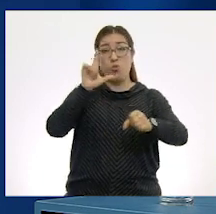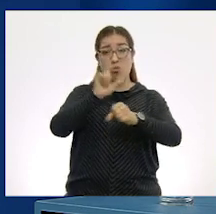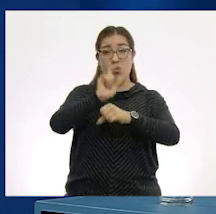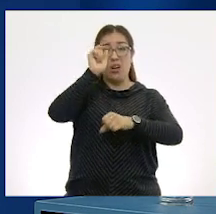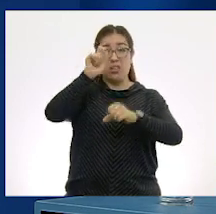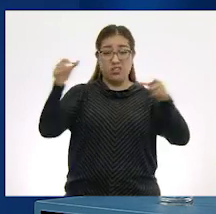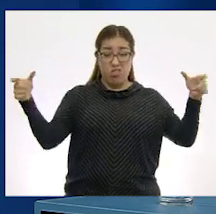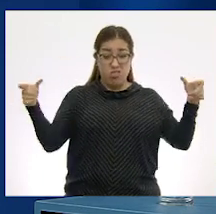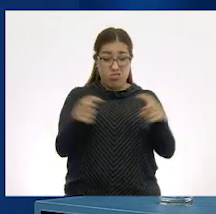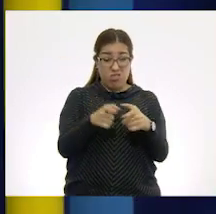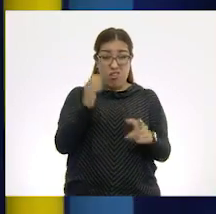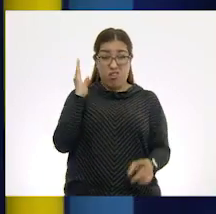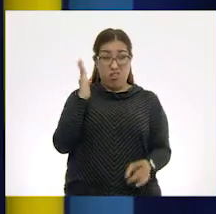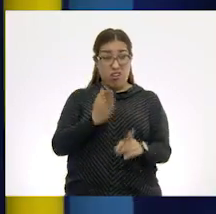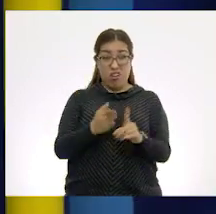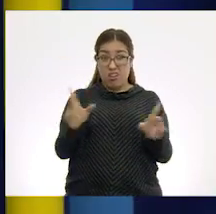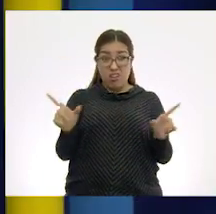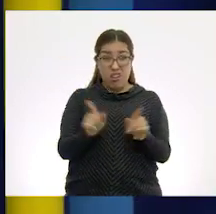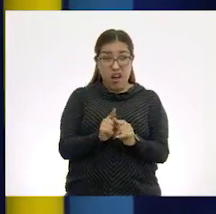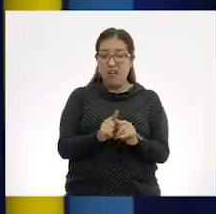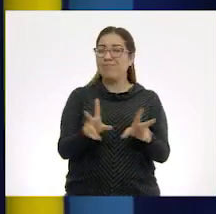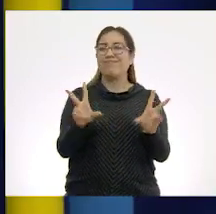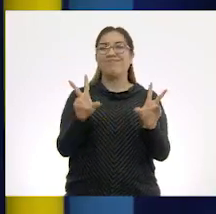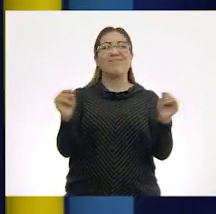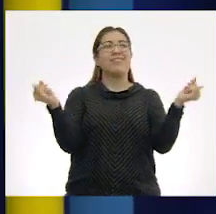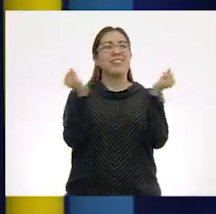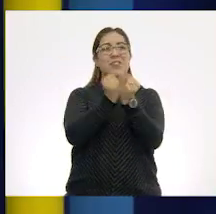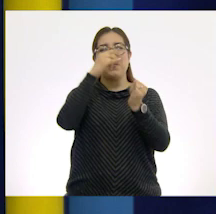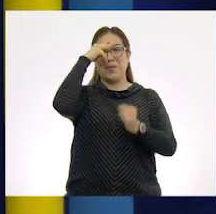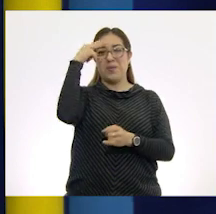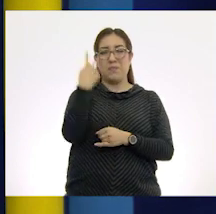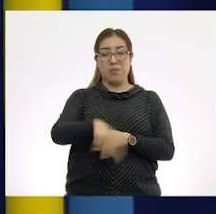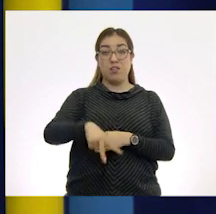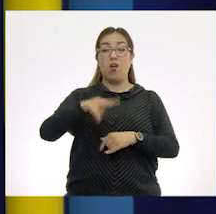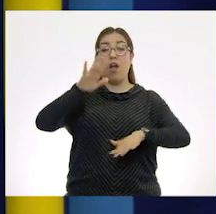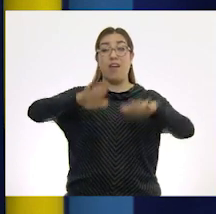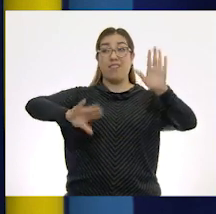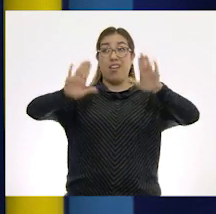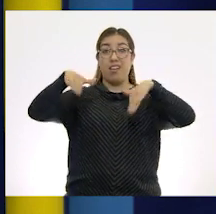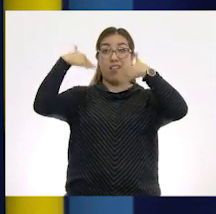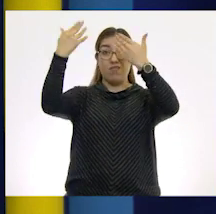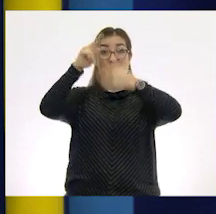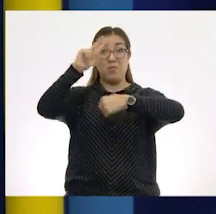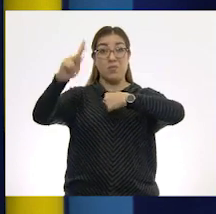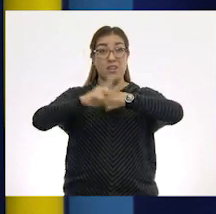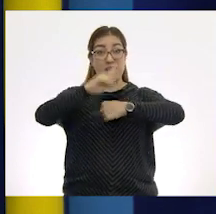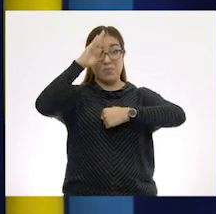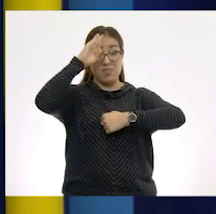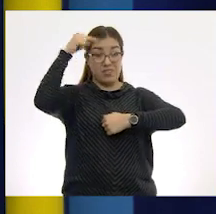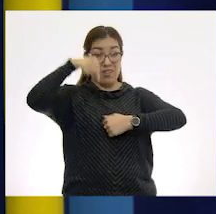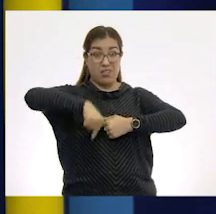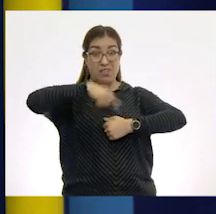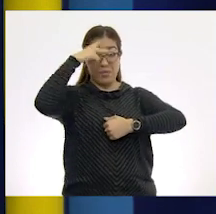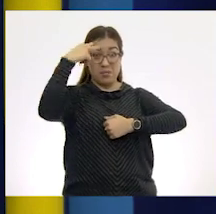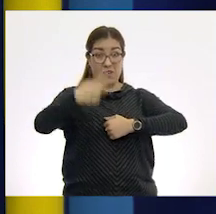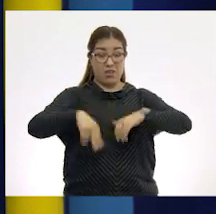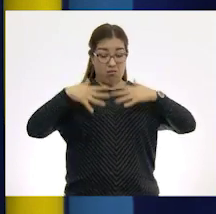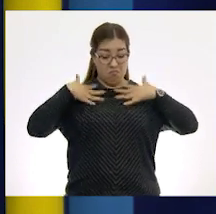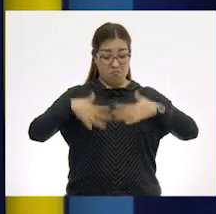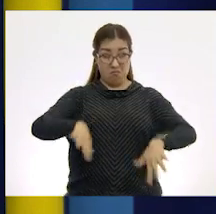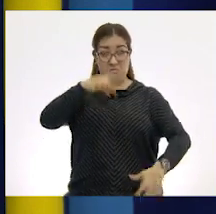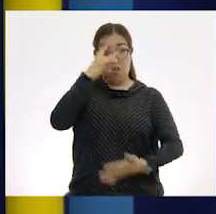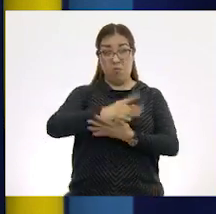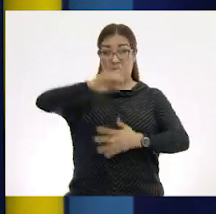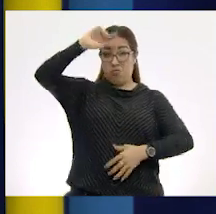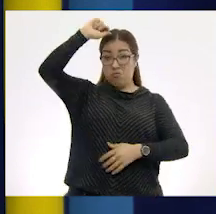solo molde. Es como lo que nos pasa aquí en México. La gente cree que solo vestimos zarapes y sombreros cuando en realidad gozamos